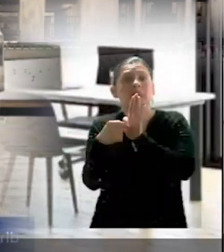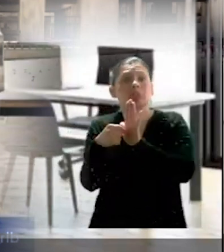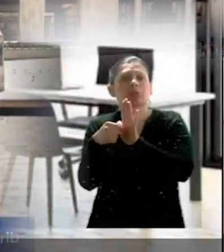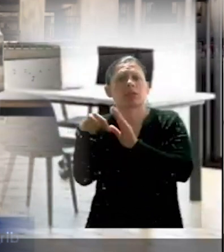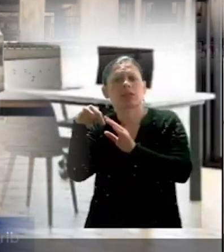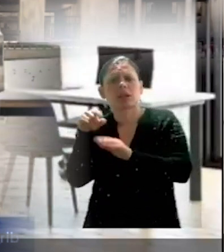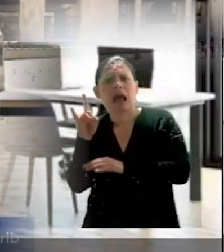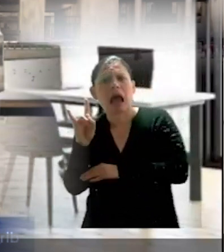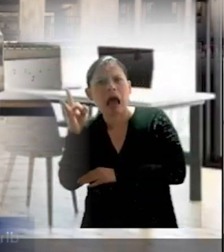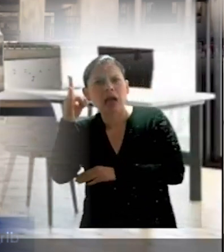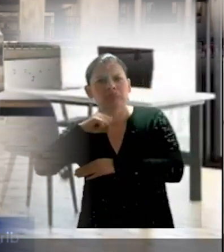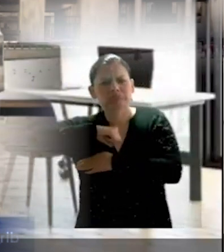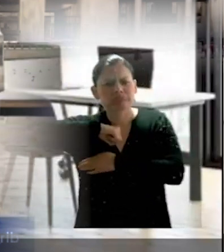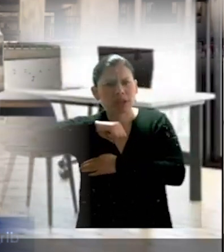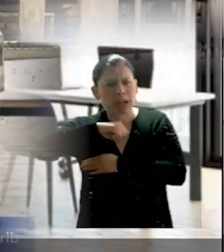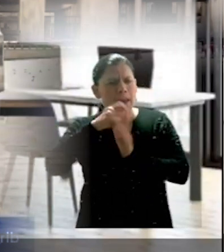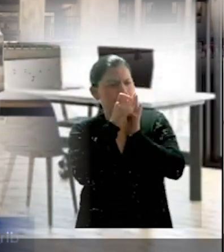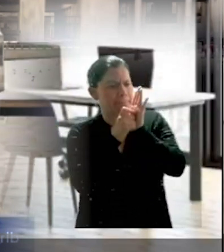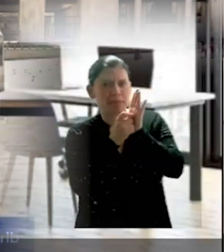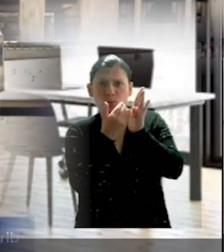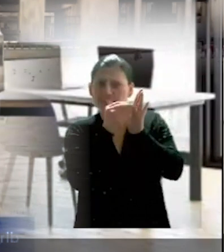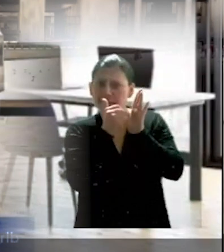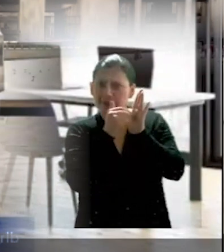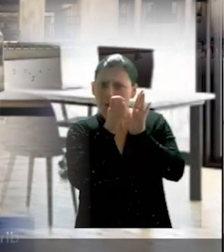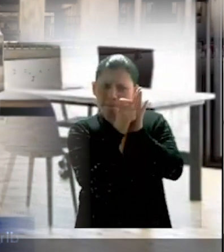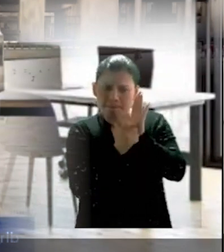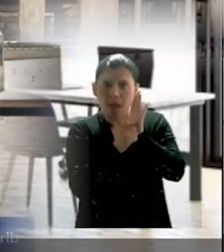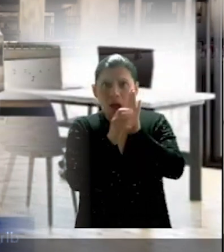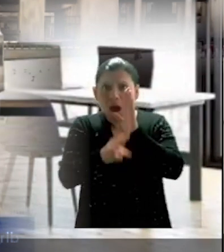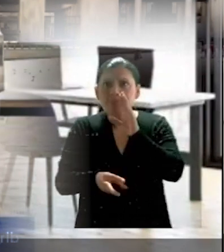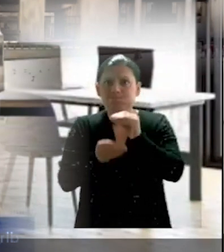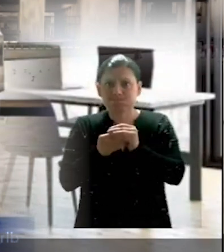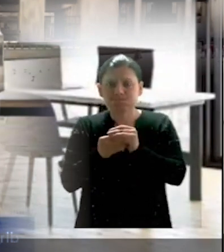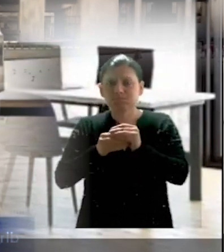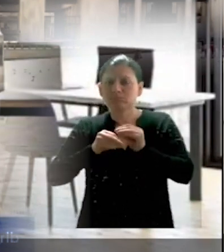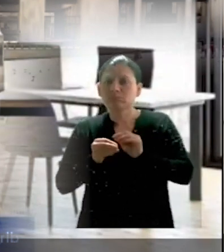que tengan la posibilidad de ser anclados en un individuo y subjetivizados pueden ser